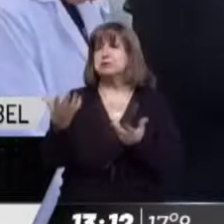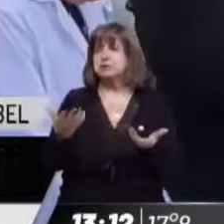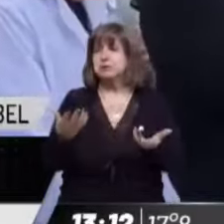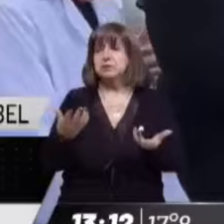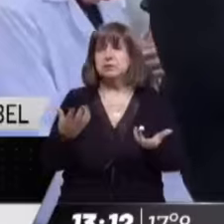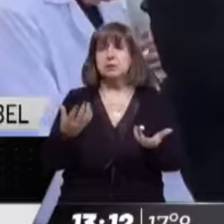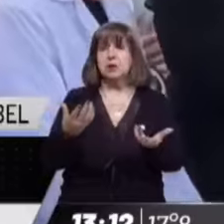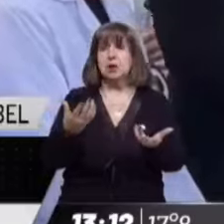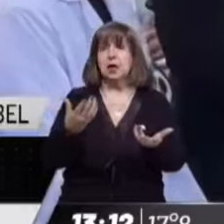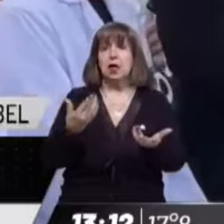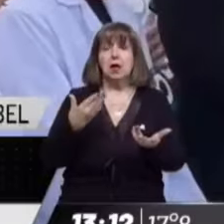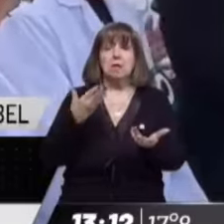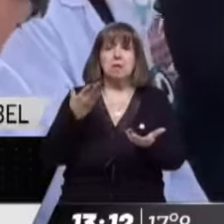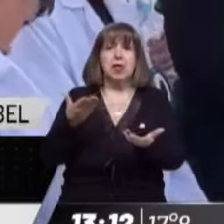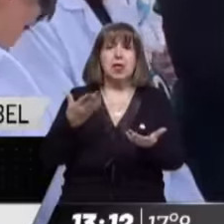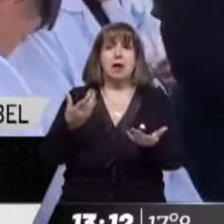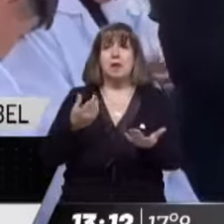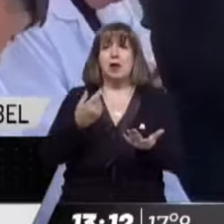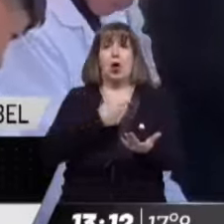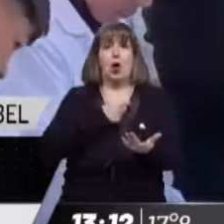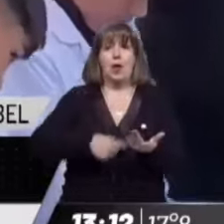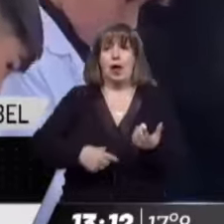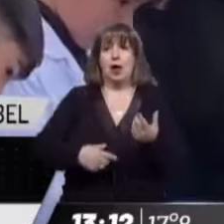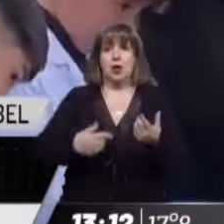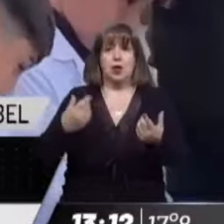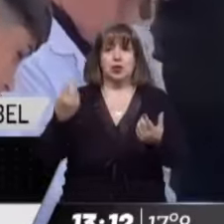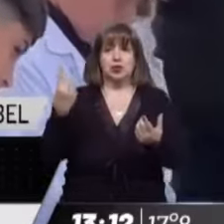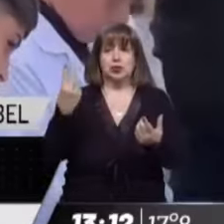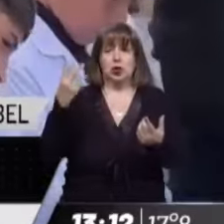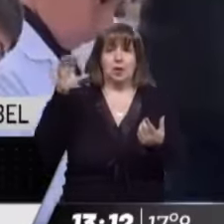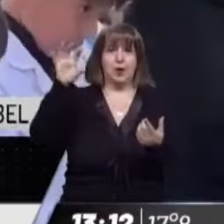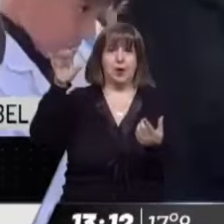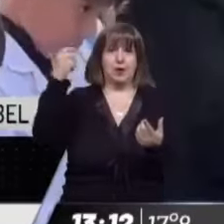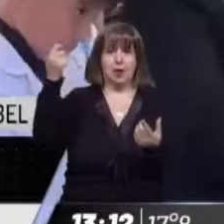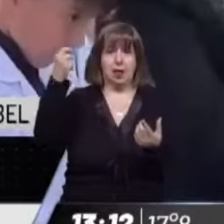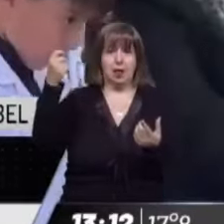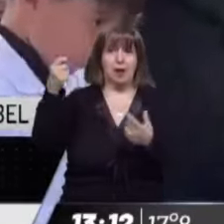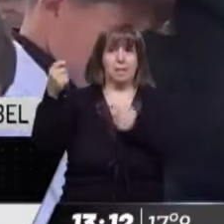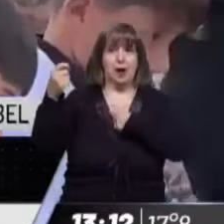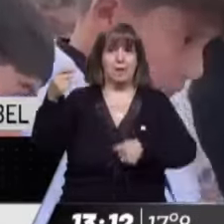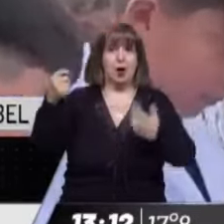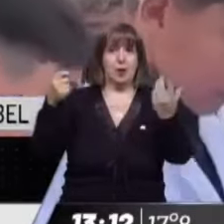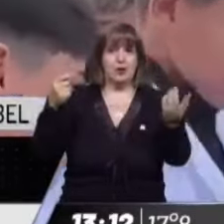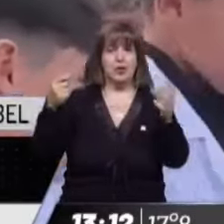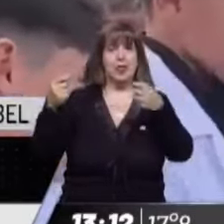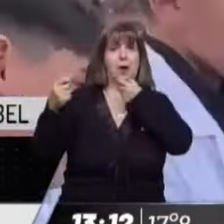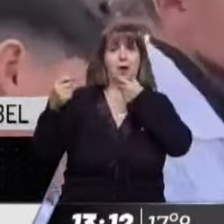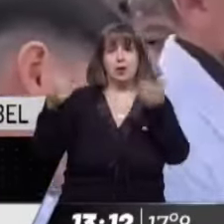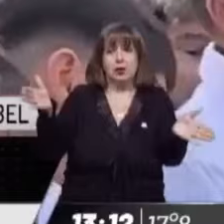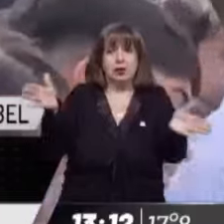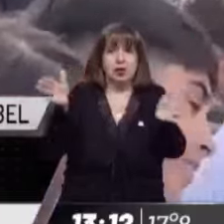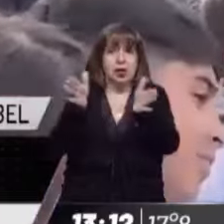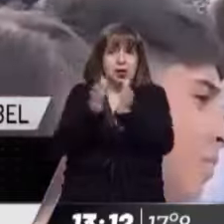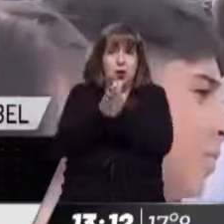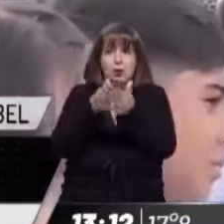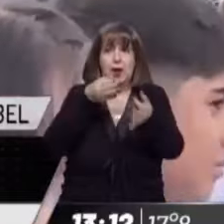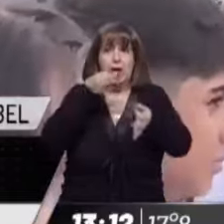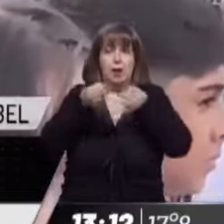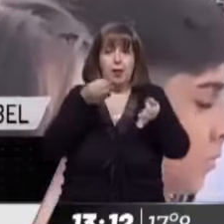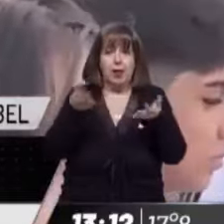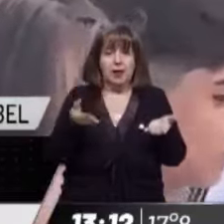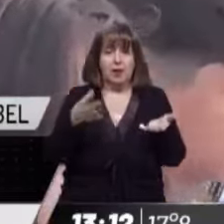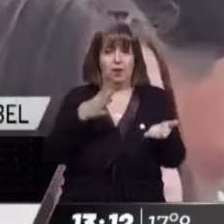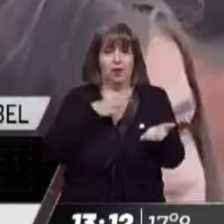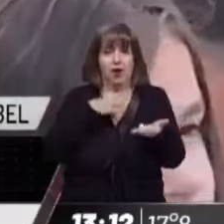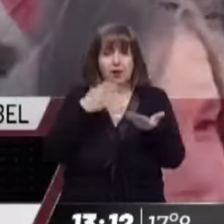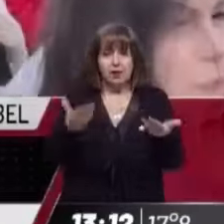Claro, sí, tal cual. De hecho, acá recordemos que fue un proyecto de algunas maestras de escuelas de esta zona y lo que hicieron es